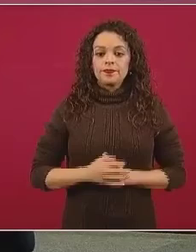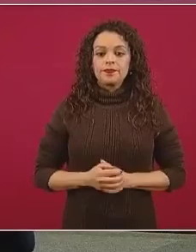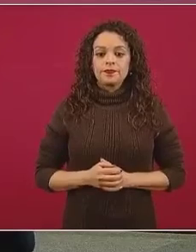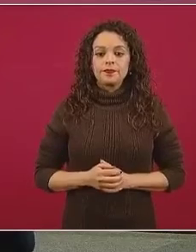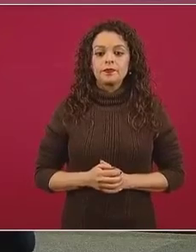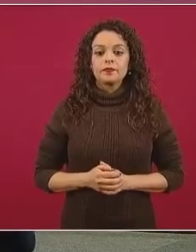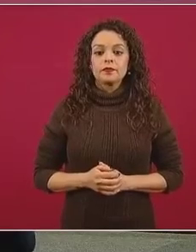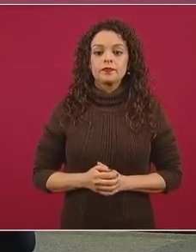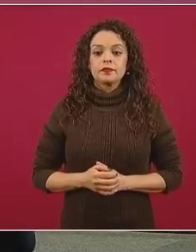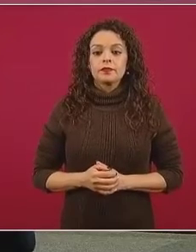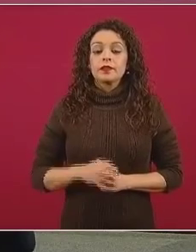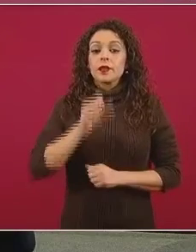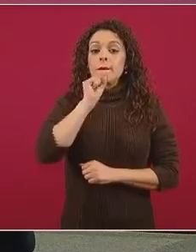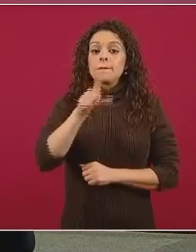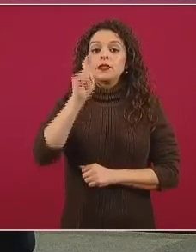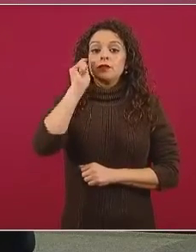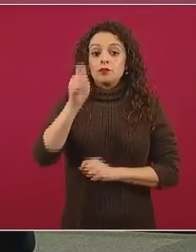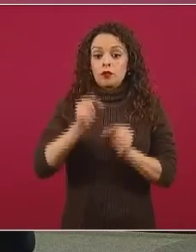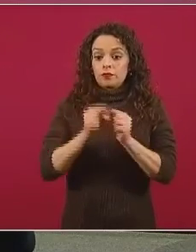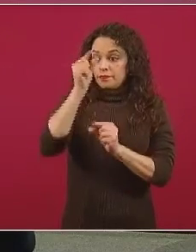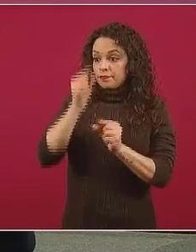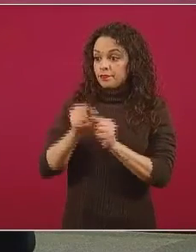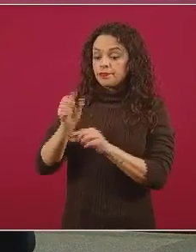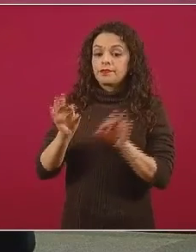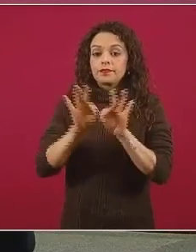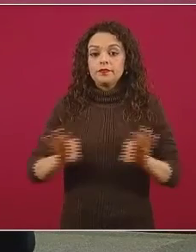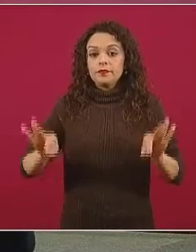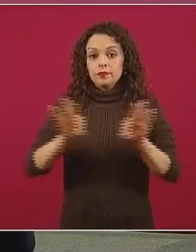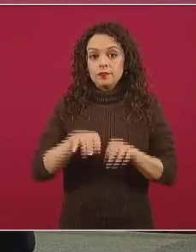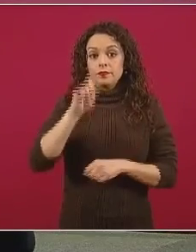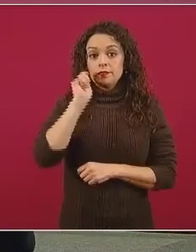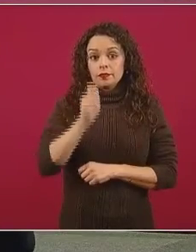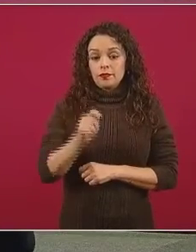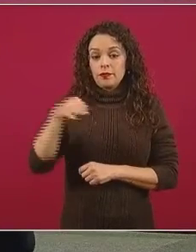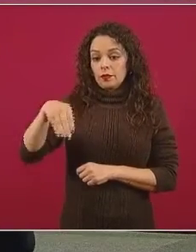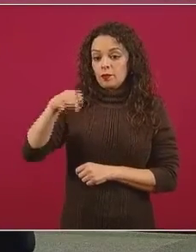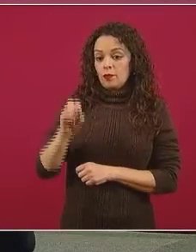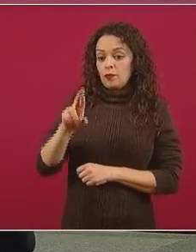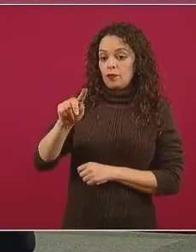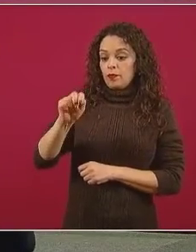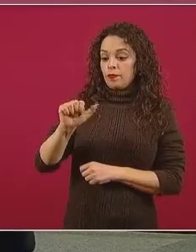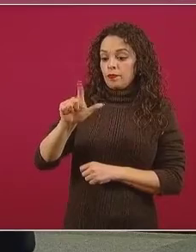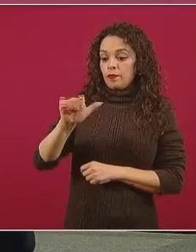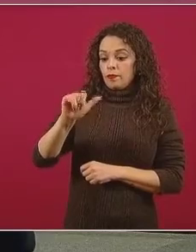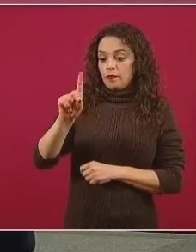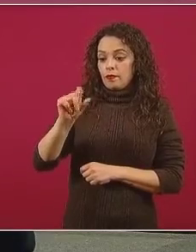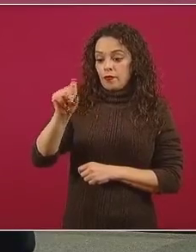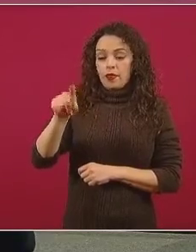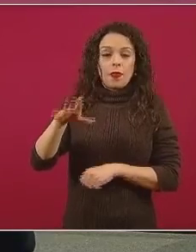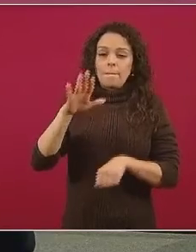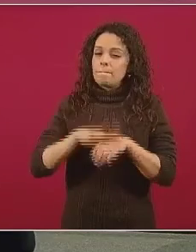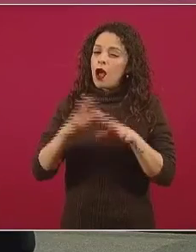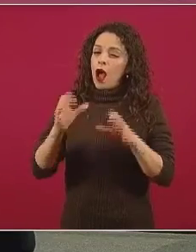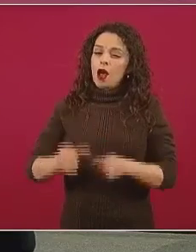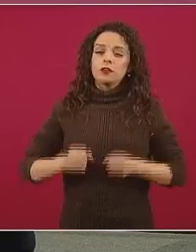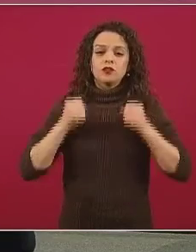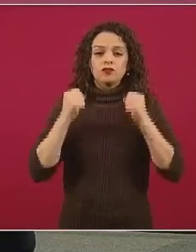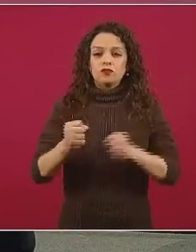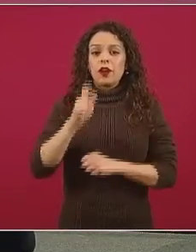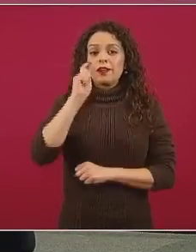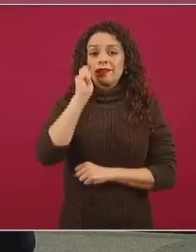También tenemos el indicador de mortalidad, que es muy importante, es la consecuencia más extrema, más lamentable